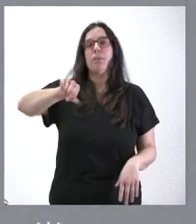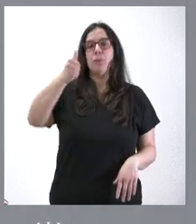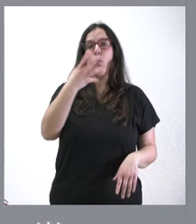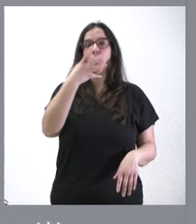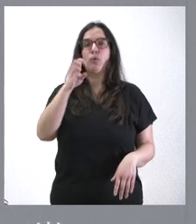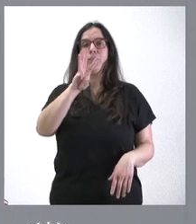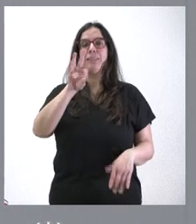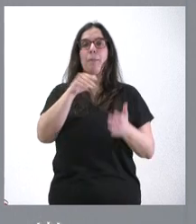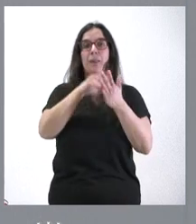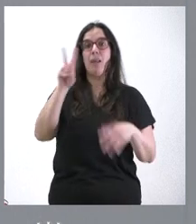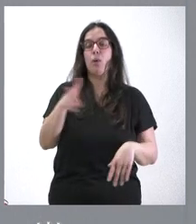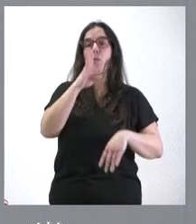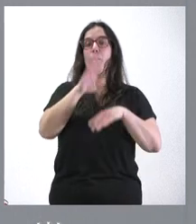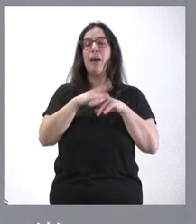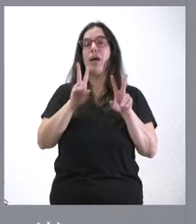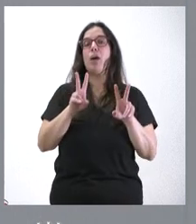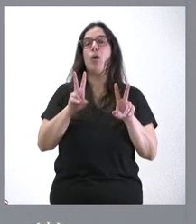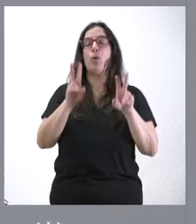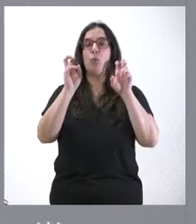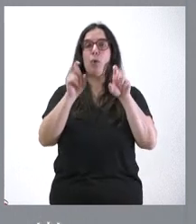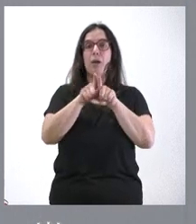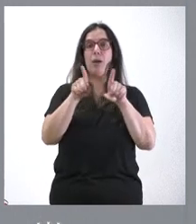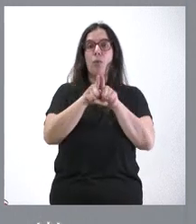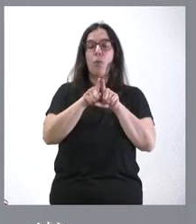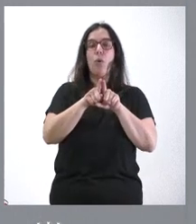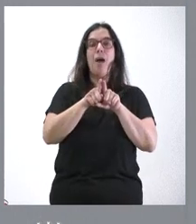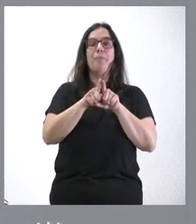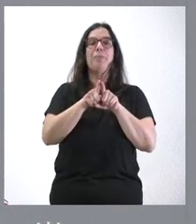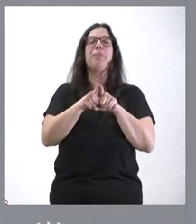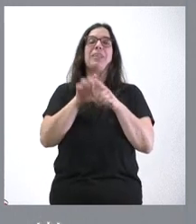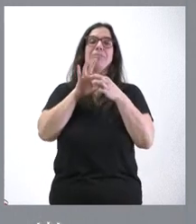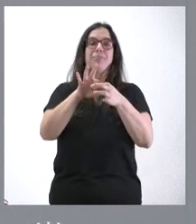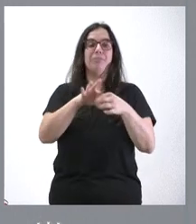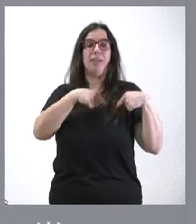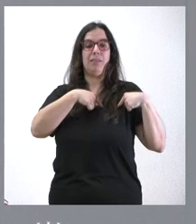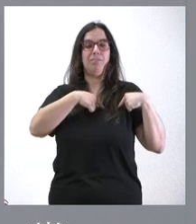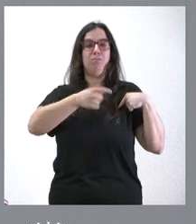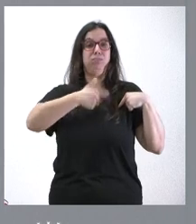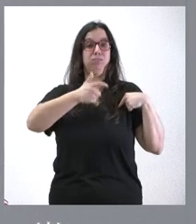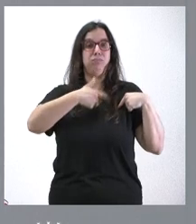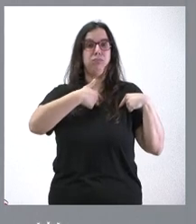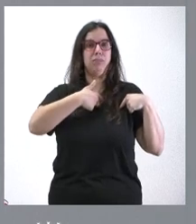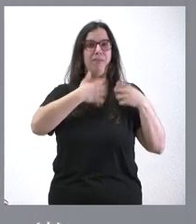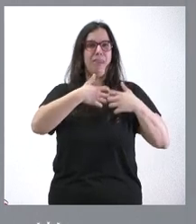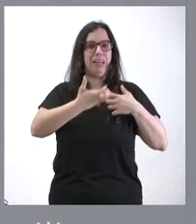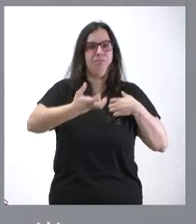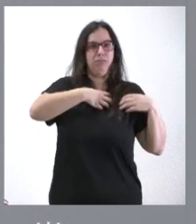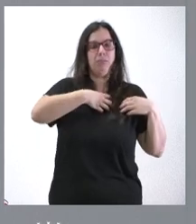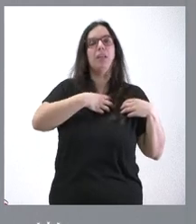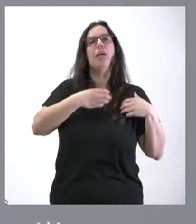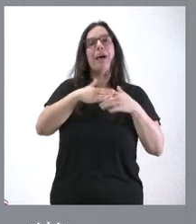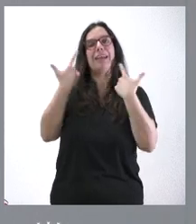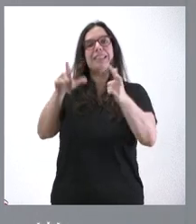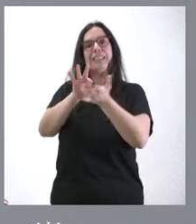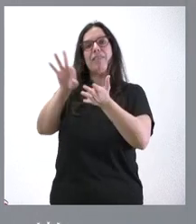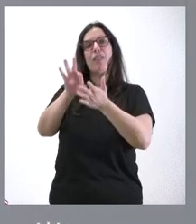430,000 para una nueva bomba extracorpórea destinada al servicio de cardiología del clínico de Valladolid es